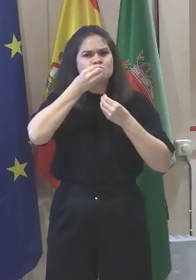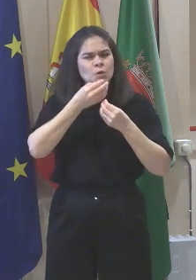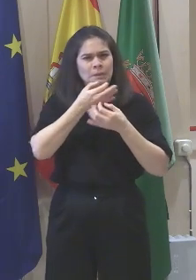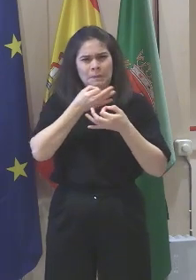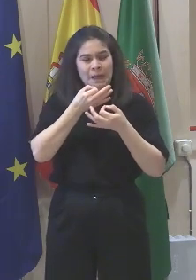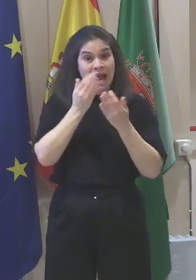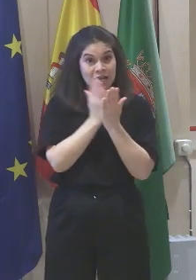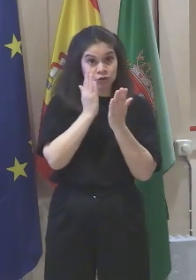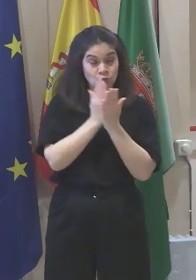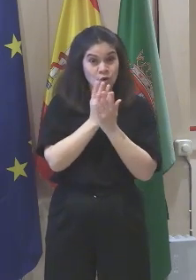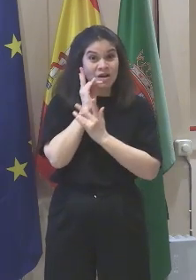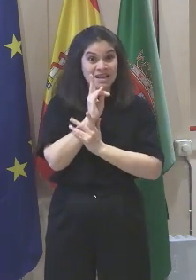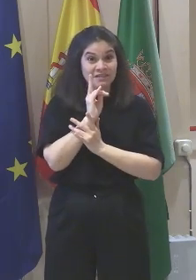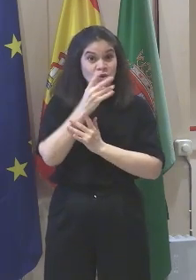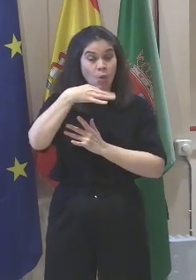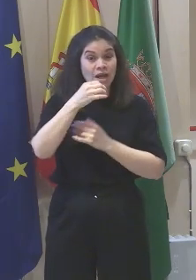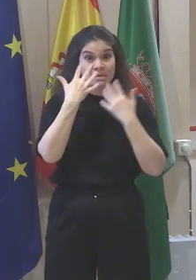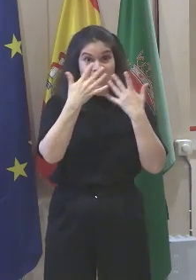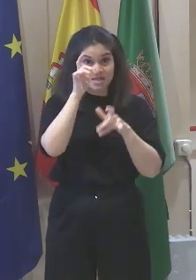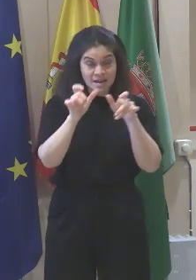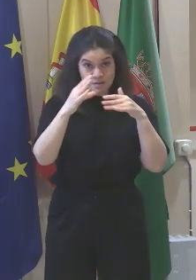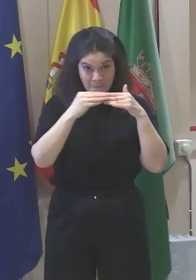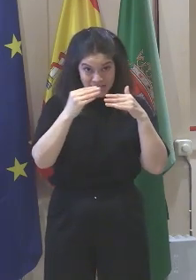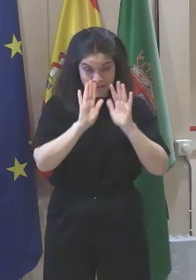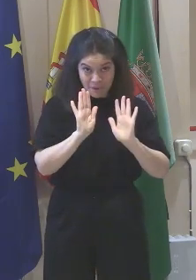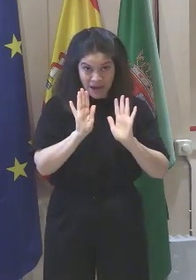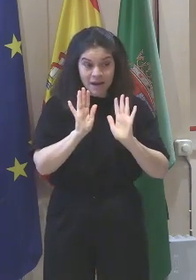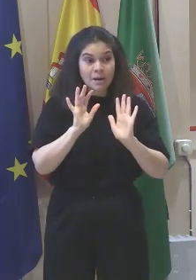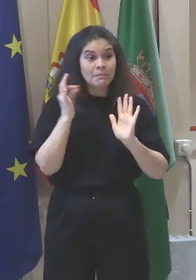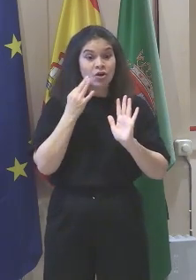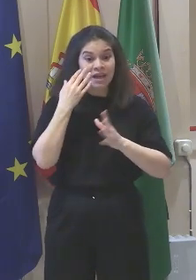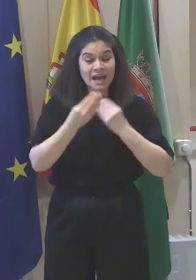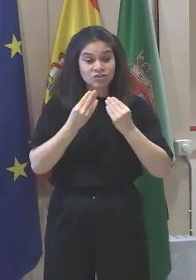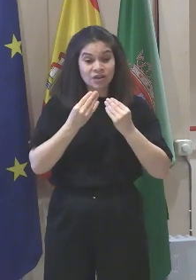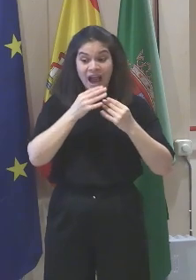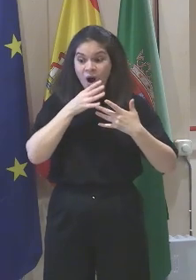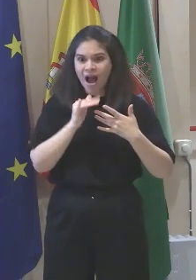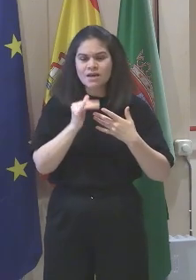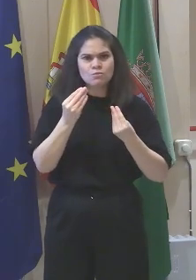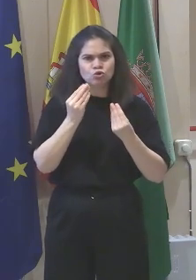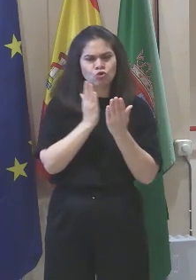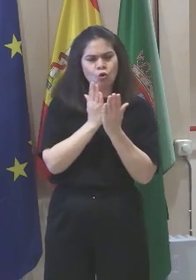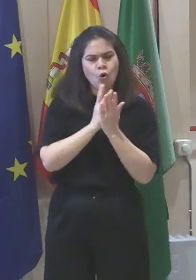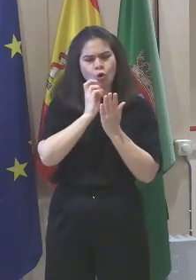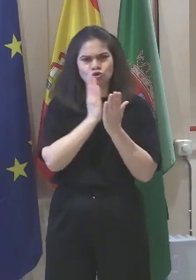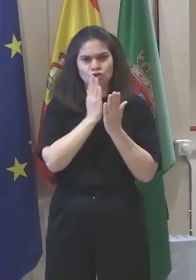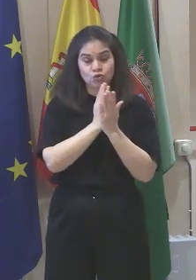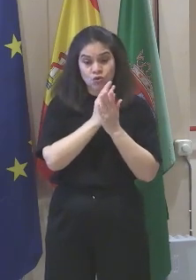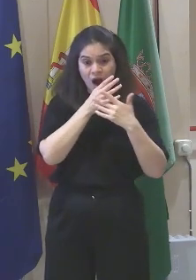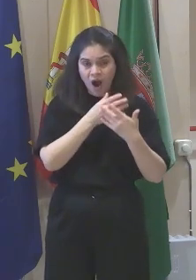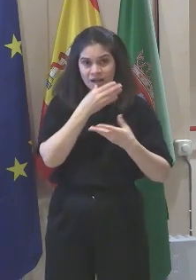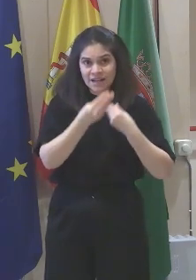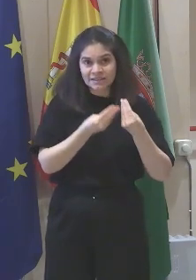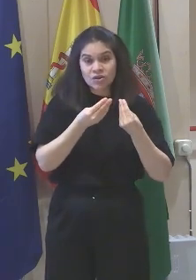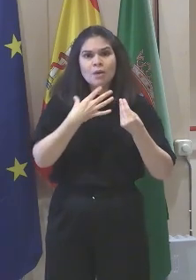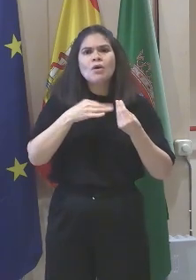Y se ha visto solo en 10 pacientes, pero que ha dado pie a que haya muchos estudios en marcha, que puede ayudar mucho cuando